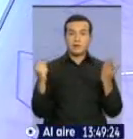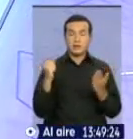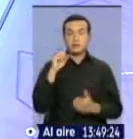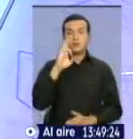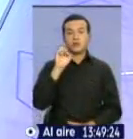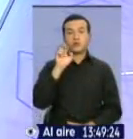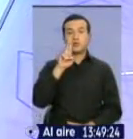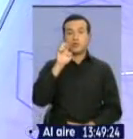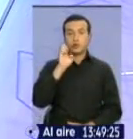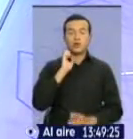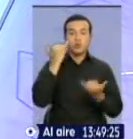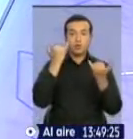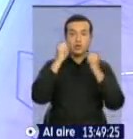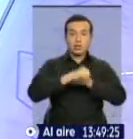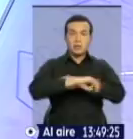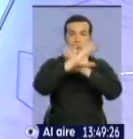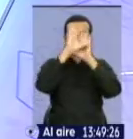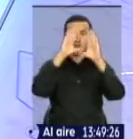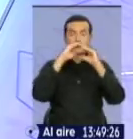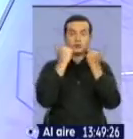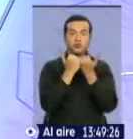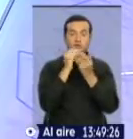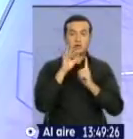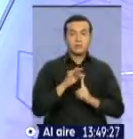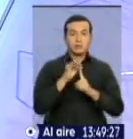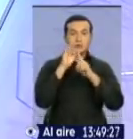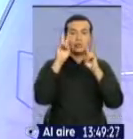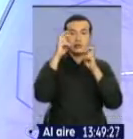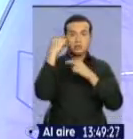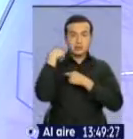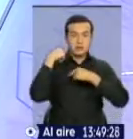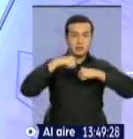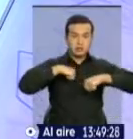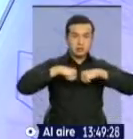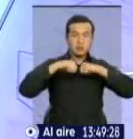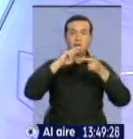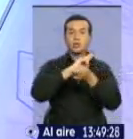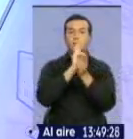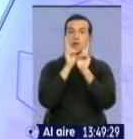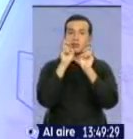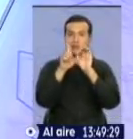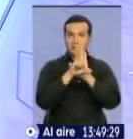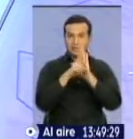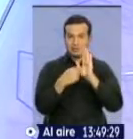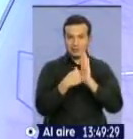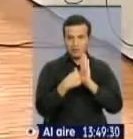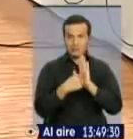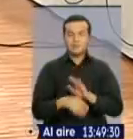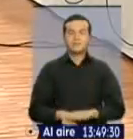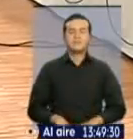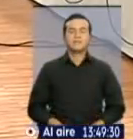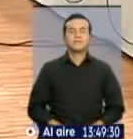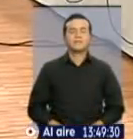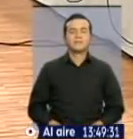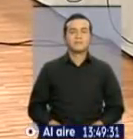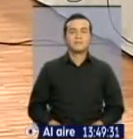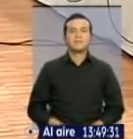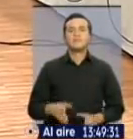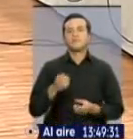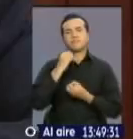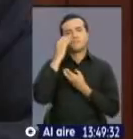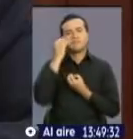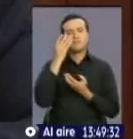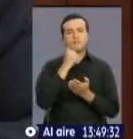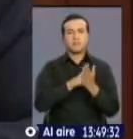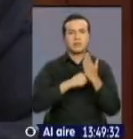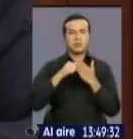Torre, compareció esta mañana ante la comisión especializada encargada de tramitar la reforma tributaria. En su exposición, el